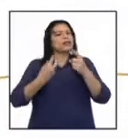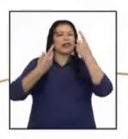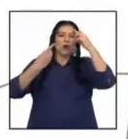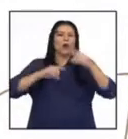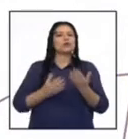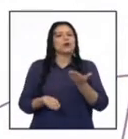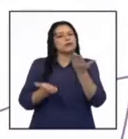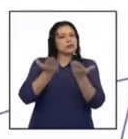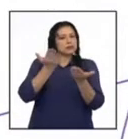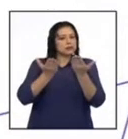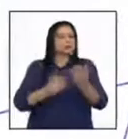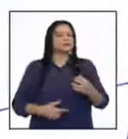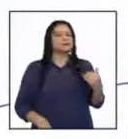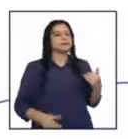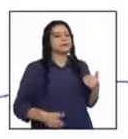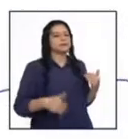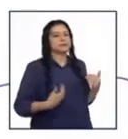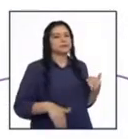proporcionalidad.